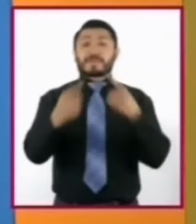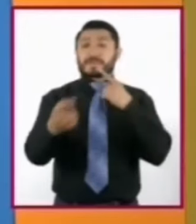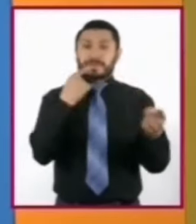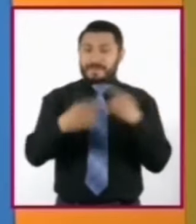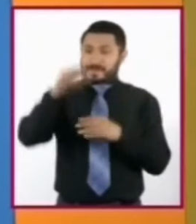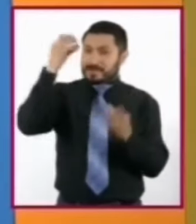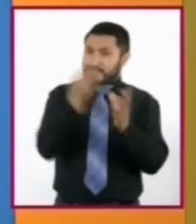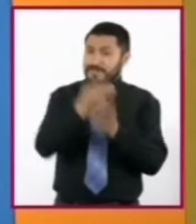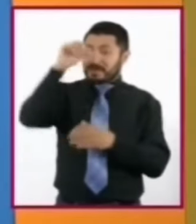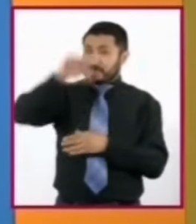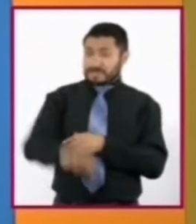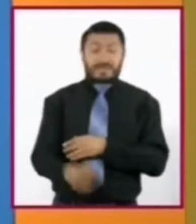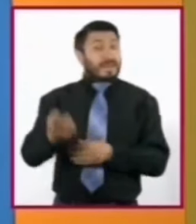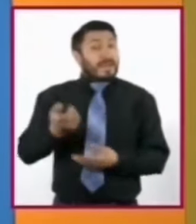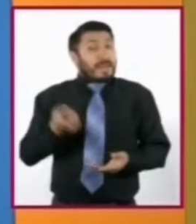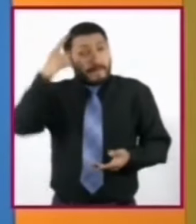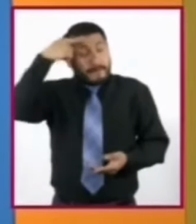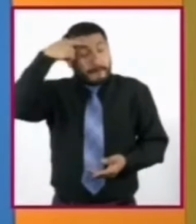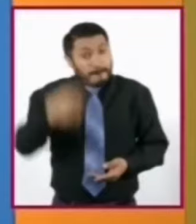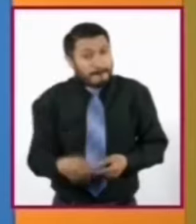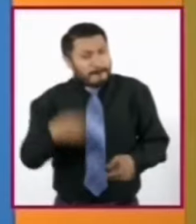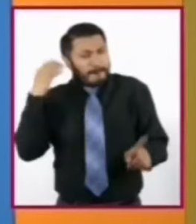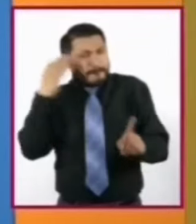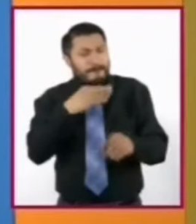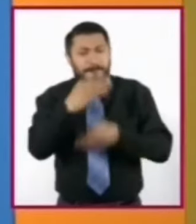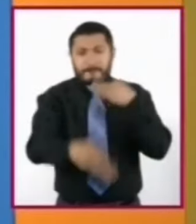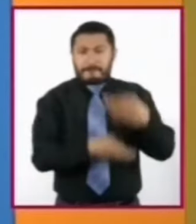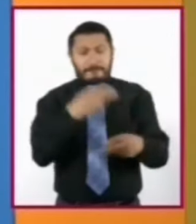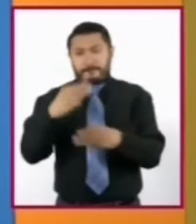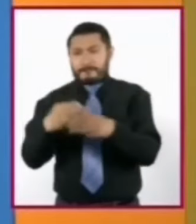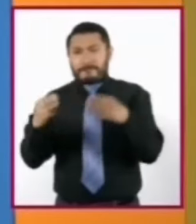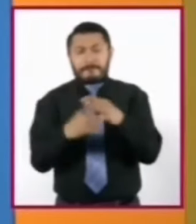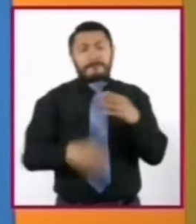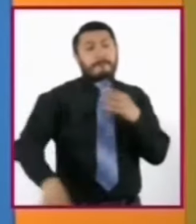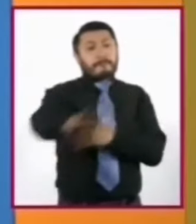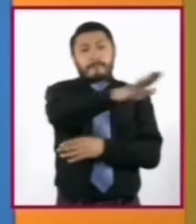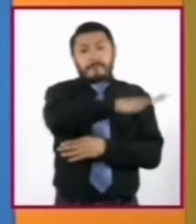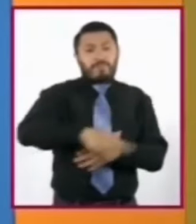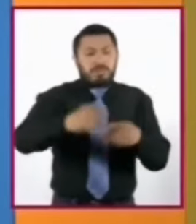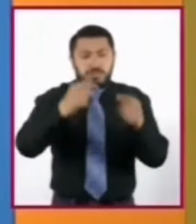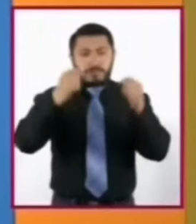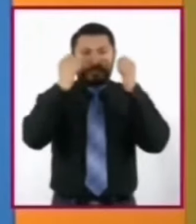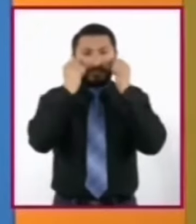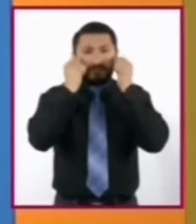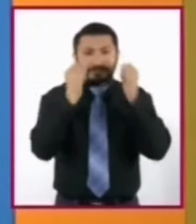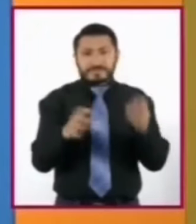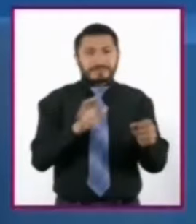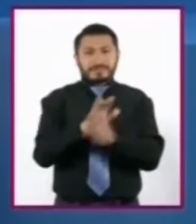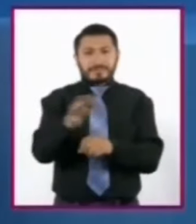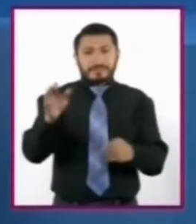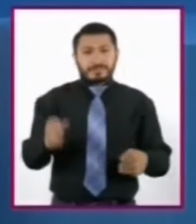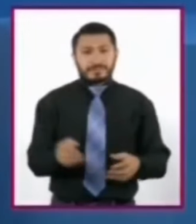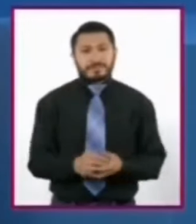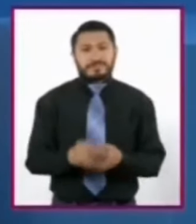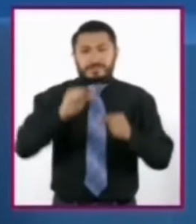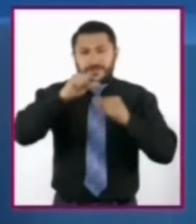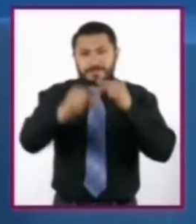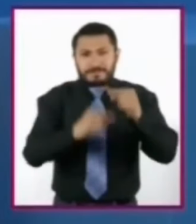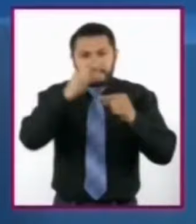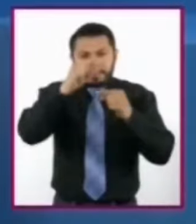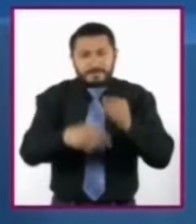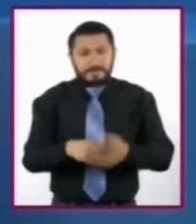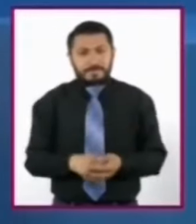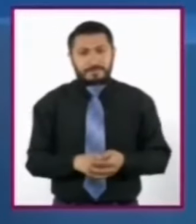esta sesión se aplica a toda la materia, sin importar de qué elemento o molécula se trate. Ya que